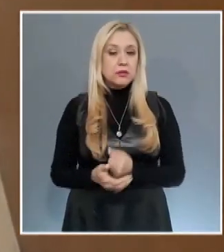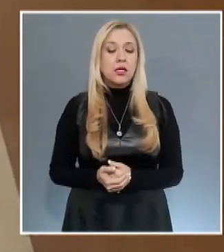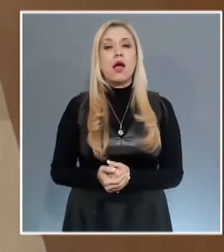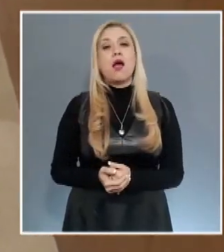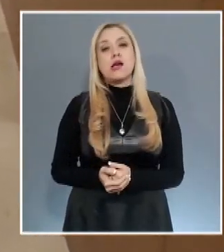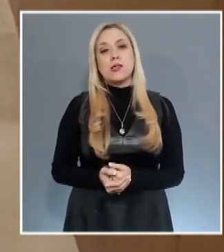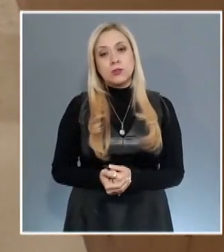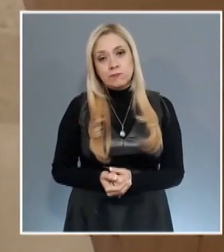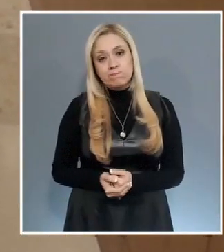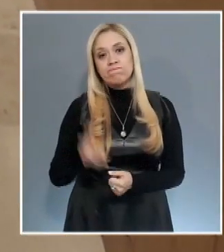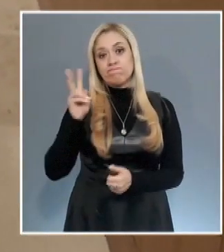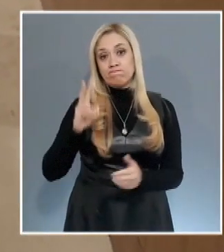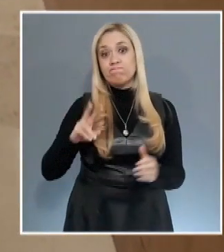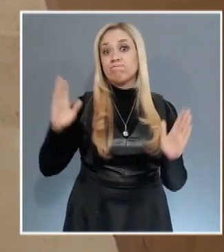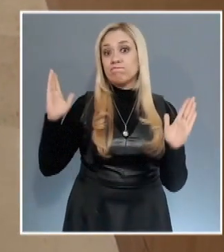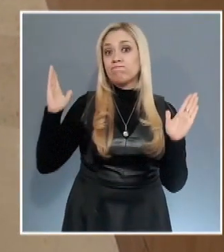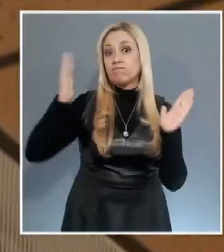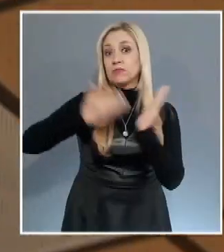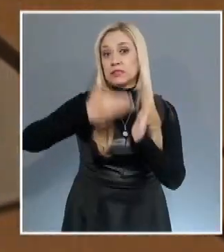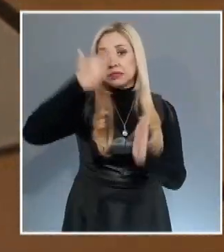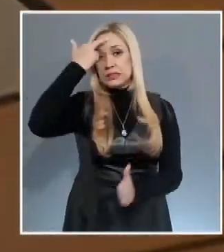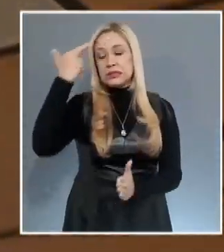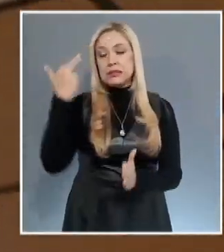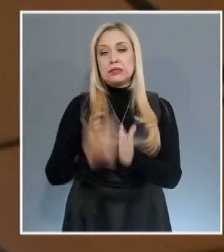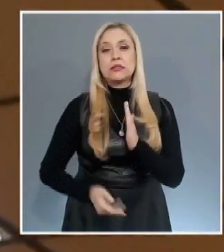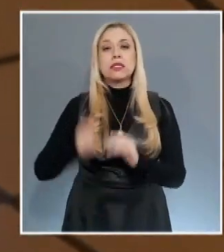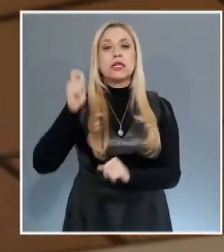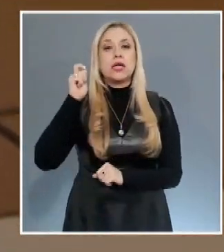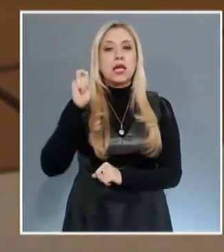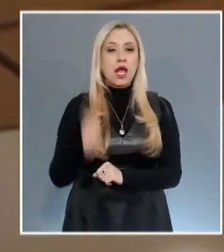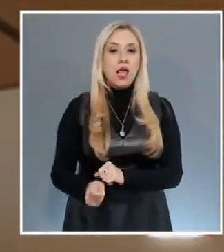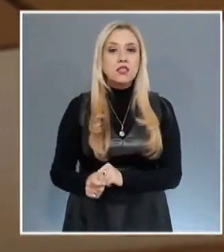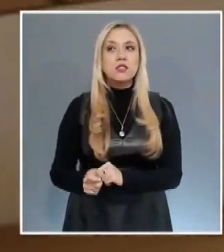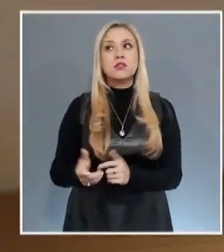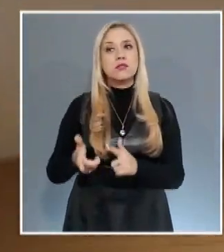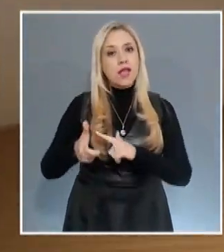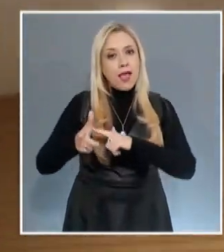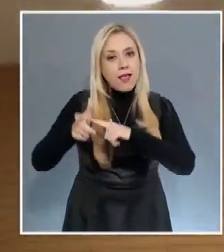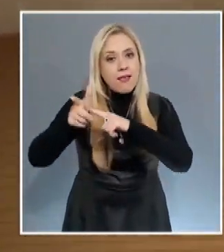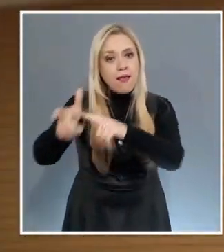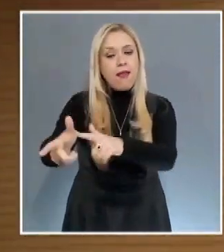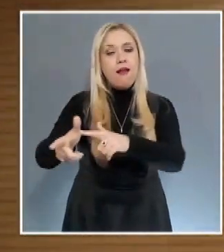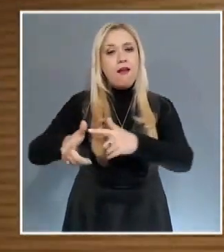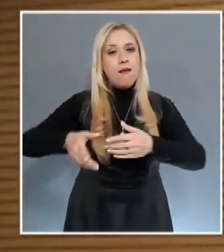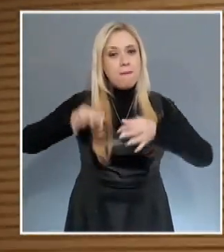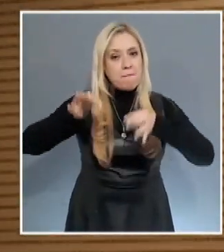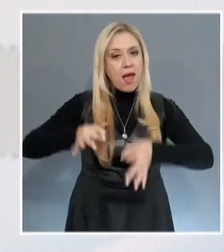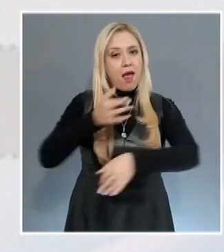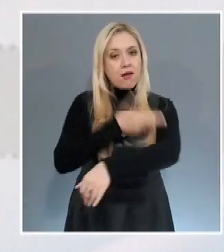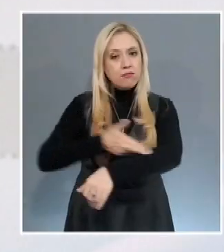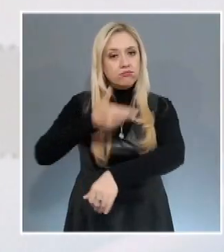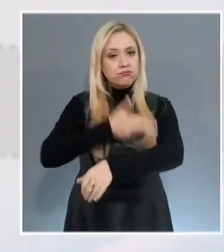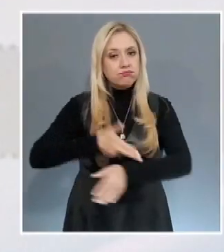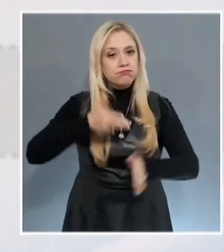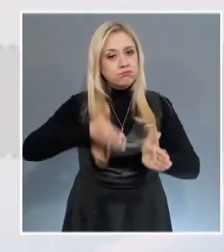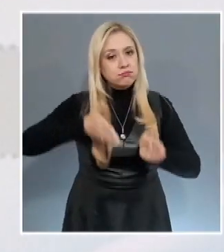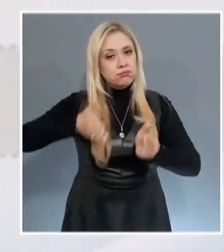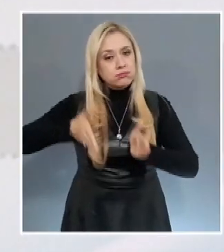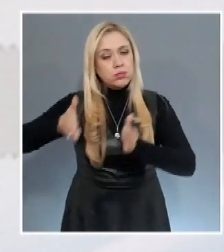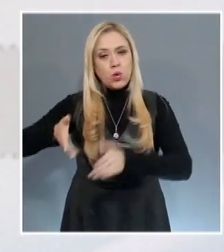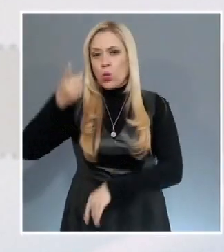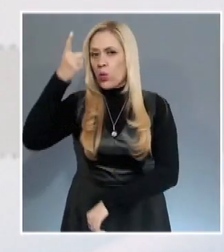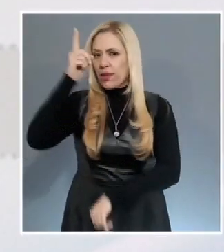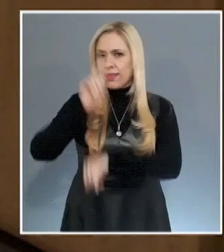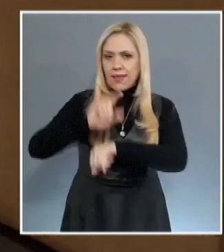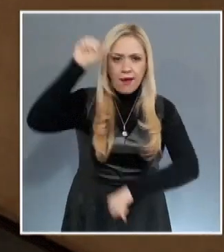una sanción a la violación a los principios de concentración y continuidad pues la audiencia debe realizarse en un solo día y en